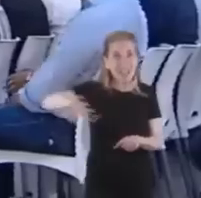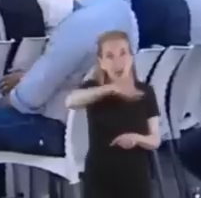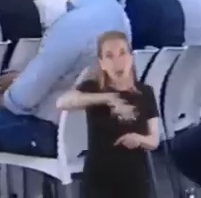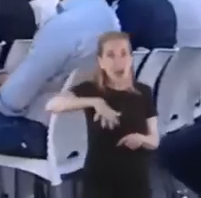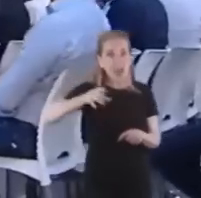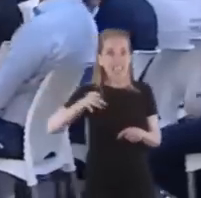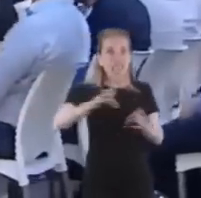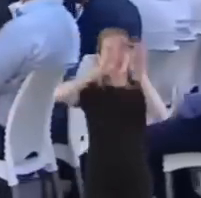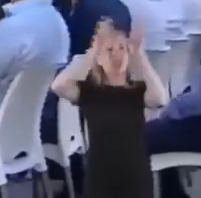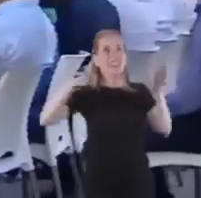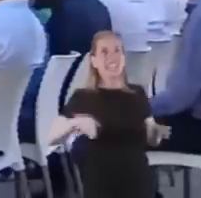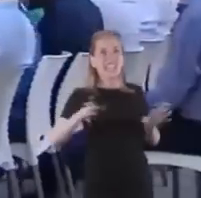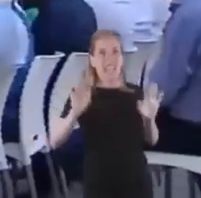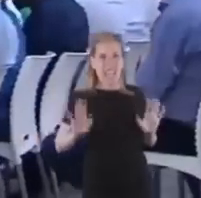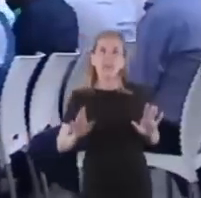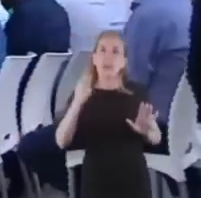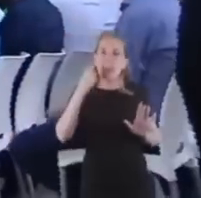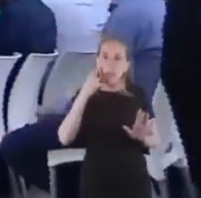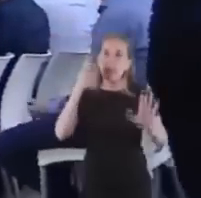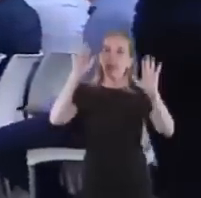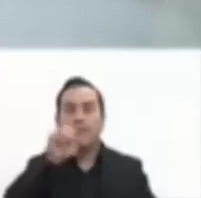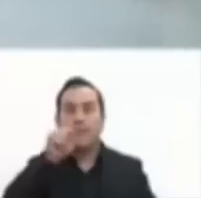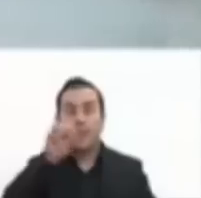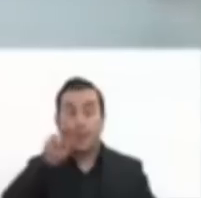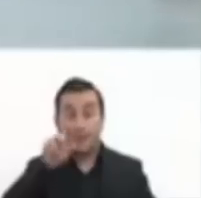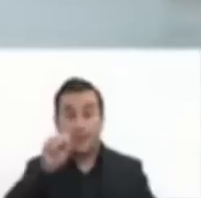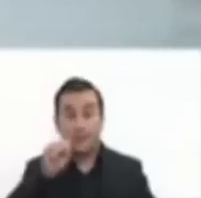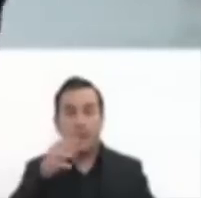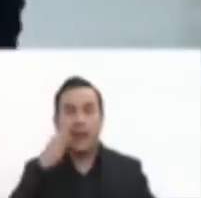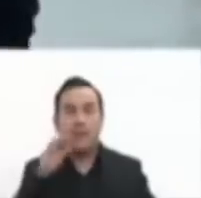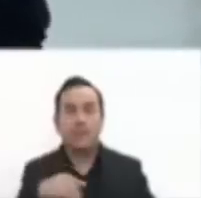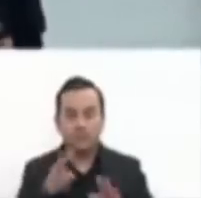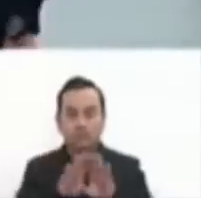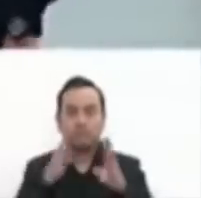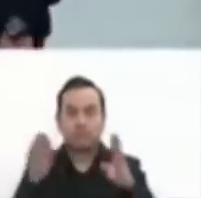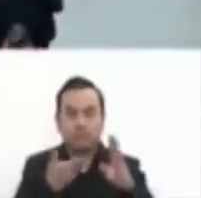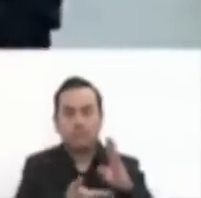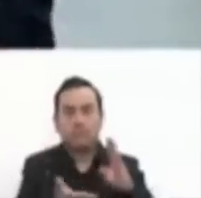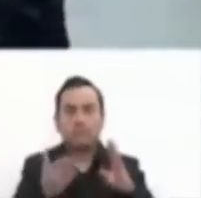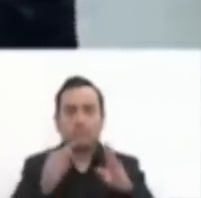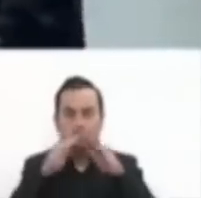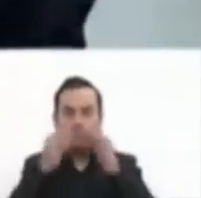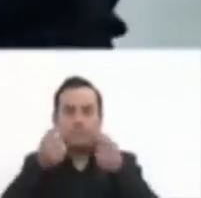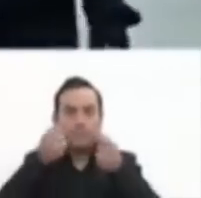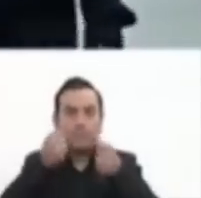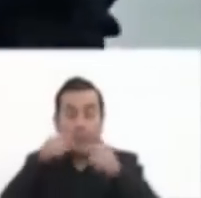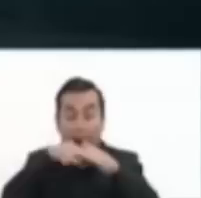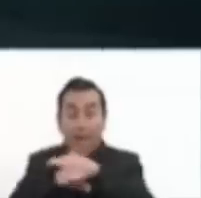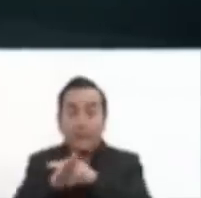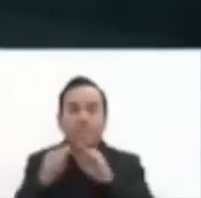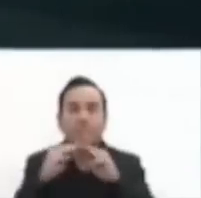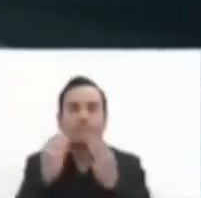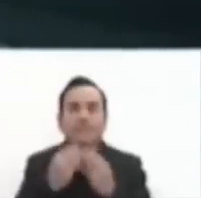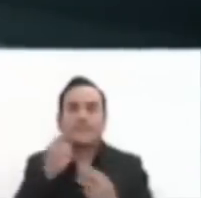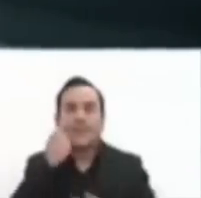trabajar. Para marcar diferencias, porque no todos somos los mismos. Una de varias celdas que tiene cada uno de estos espacios, no van a